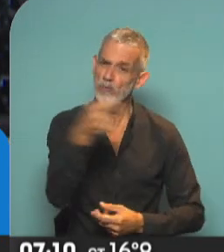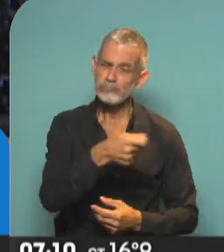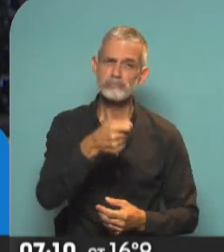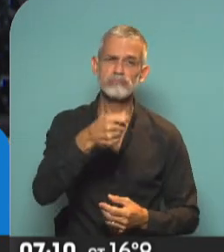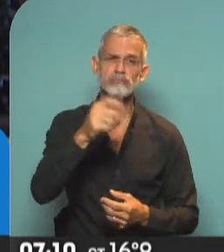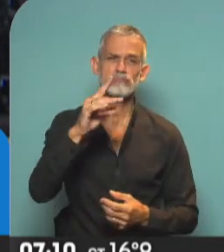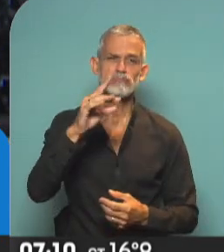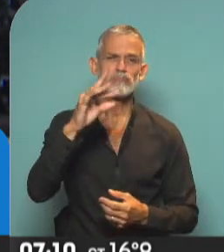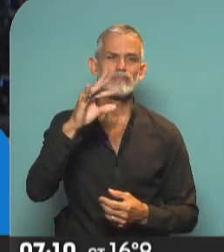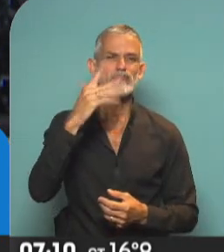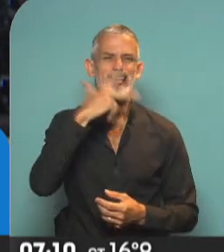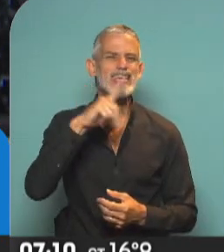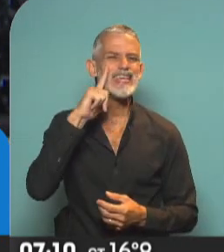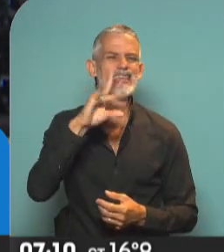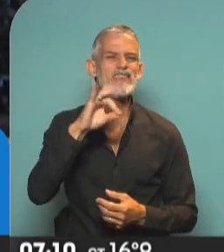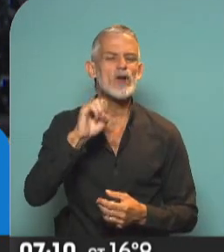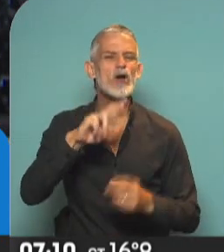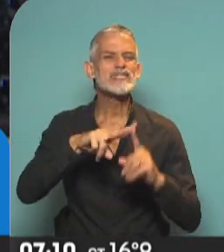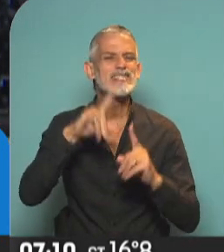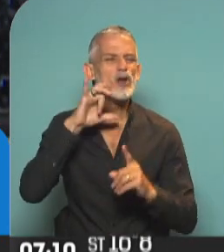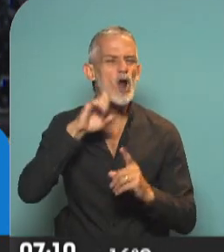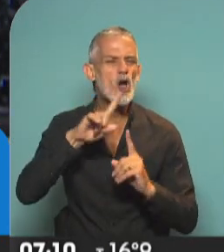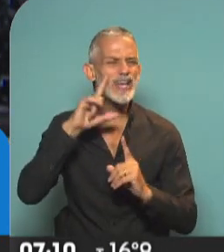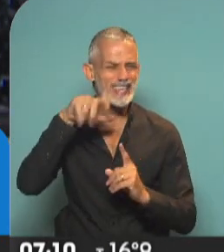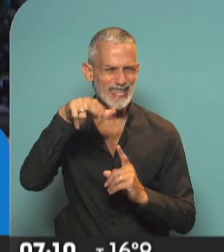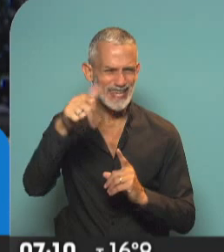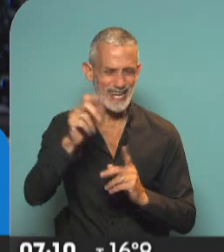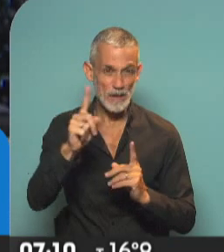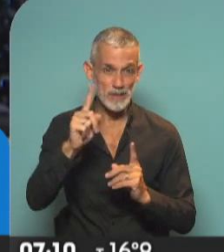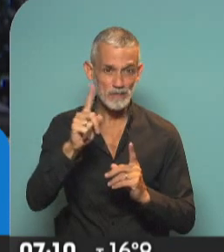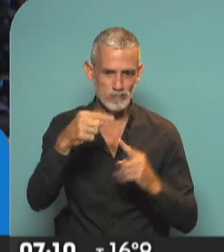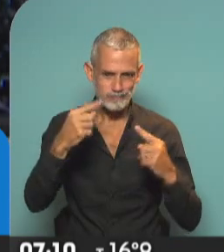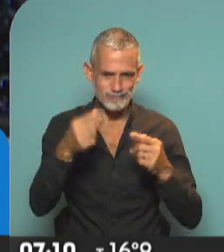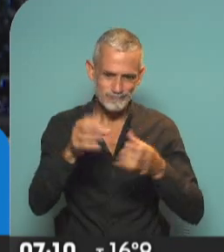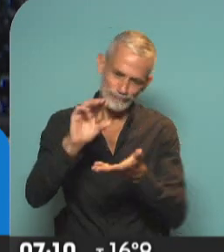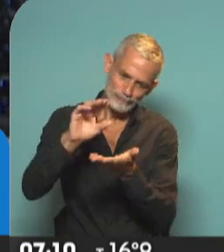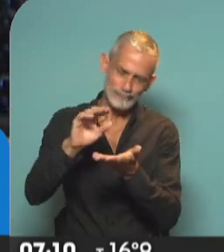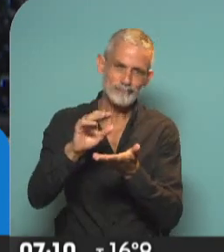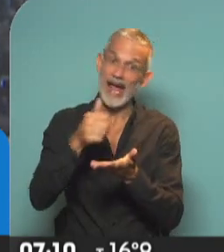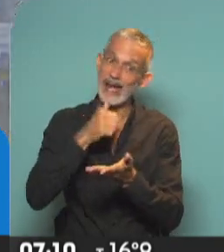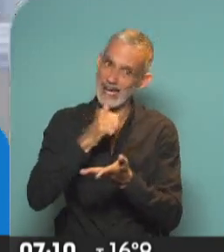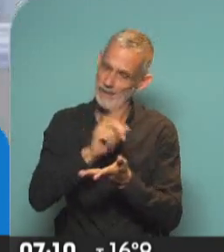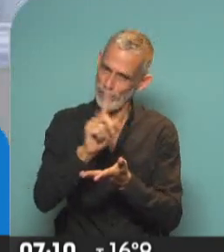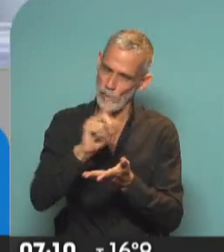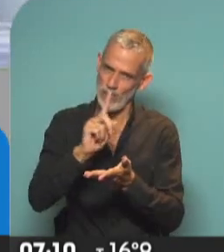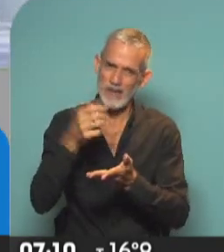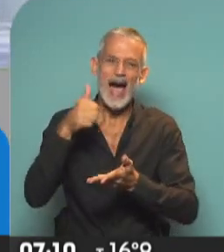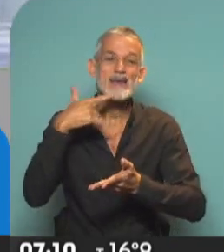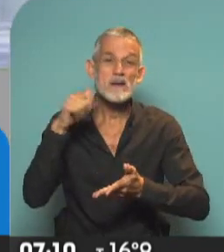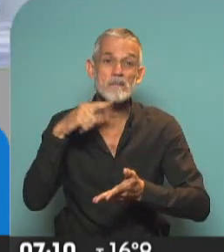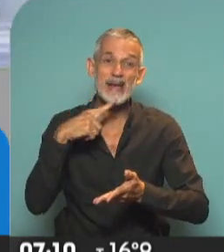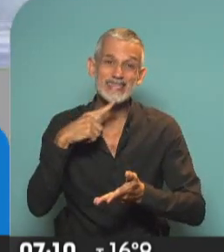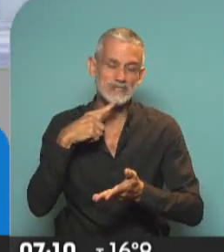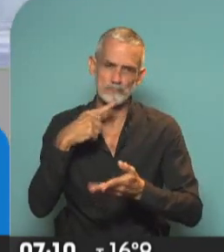suministrara hidroxicloroquina o dióxido de cloro, esta sustancia, no se la puede llamar medicamento porque la ANMAT no lo reconoce